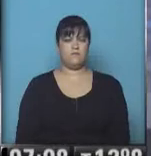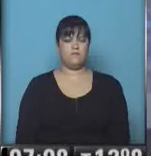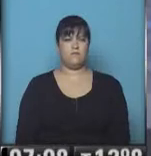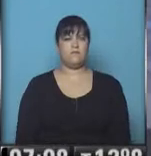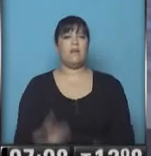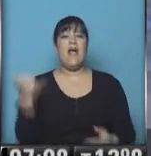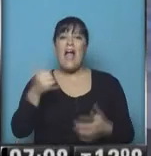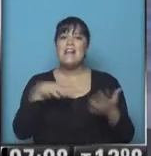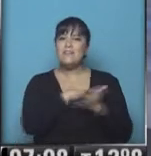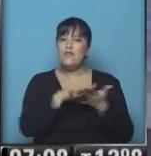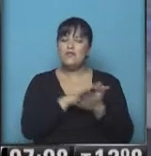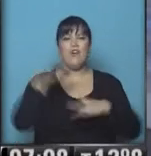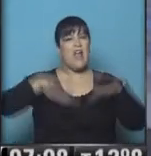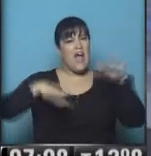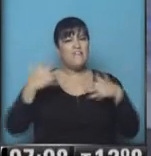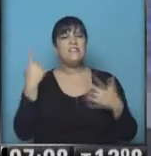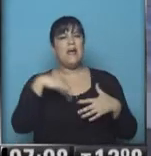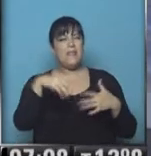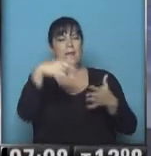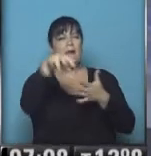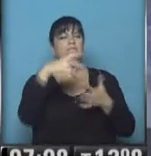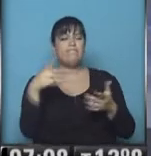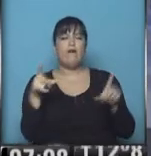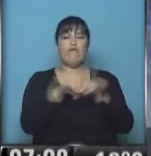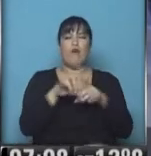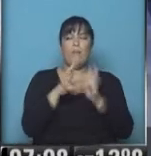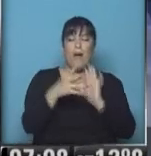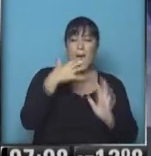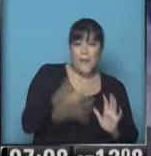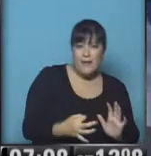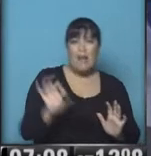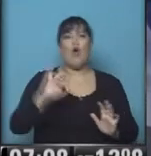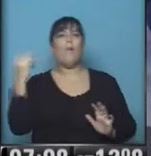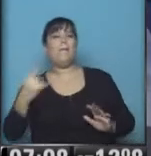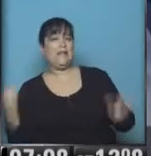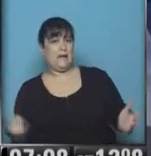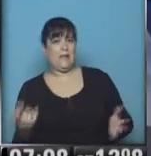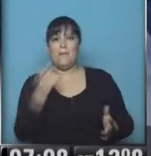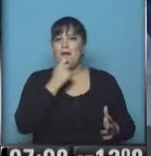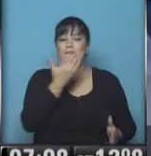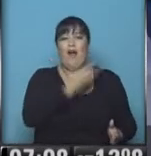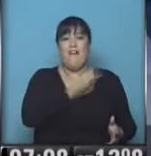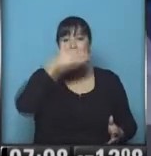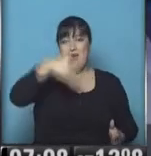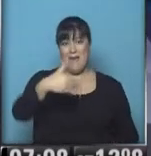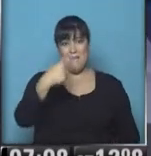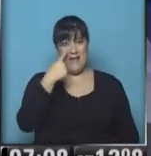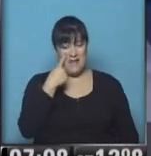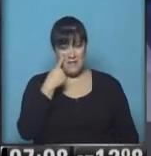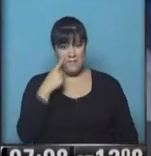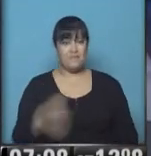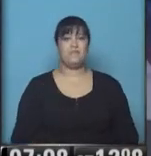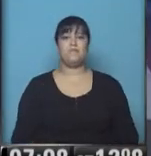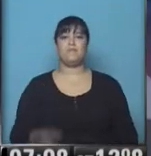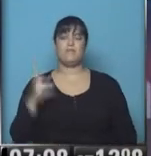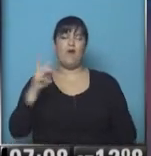Hay situaciones que uno a veces tiene que leerlas dos veces y pellizcarse para ver si está leyendo bien. ¿Por qué? Por ejemplo, que el Fondo Monetario Internacional, con